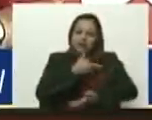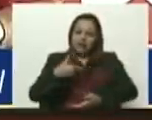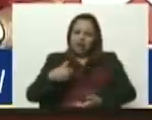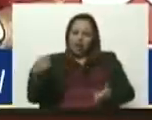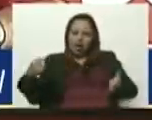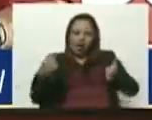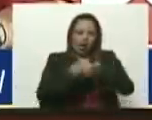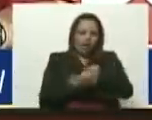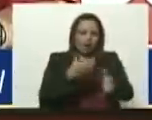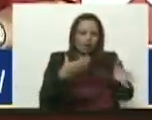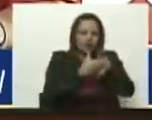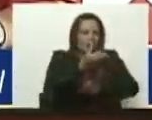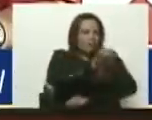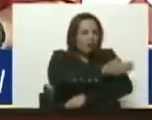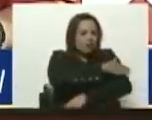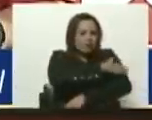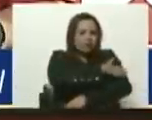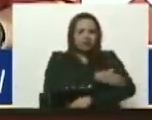derecha vergonzosa